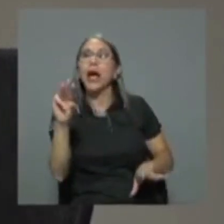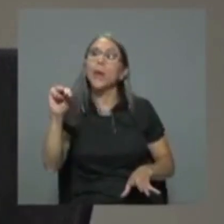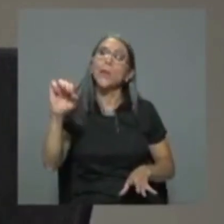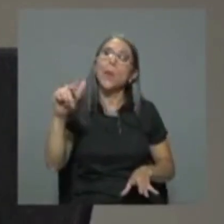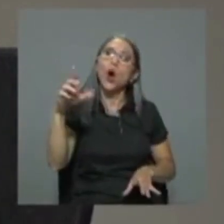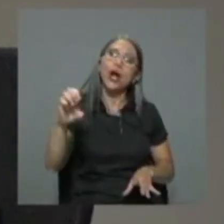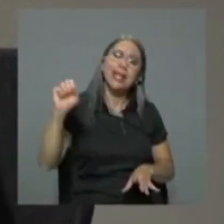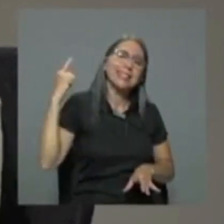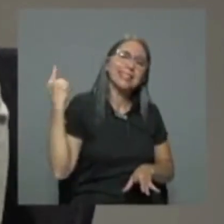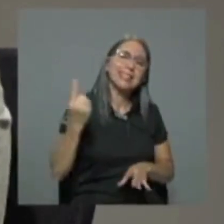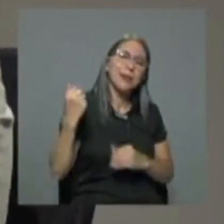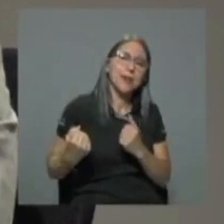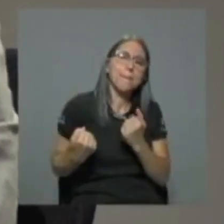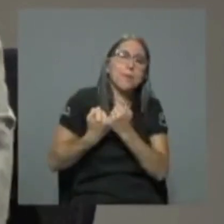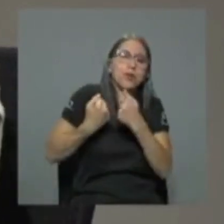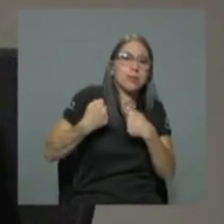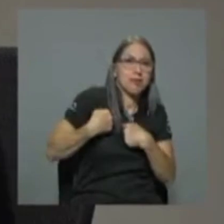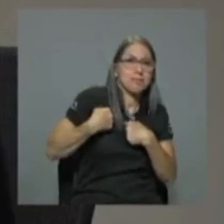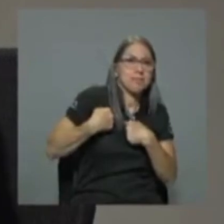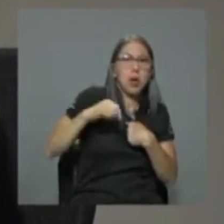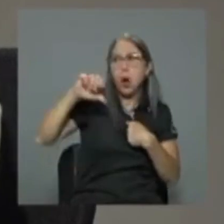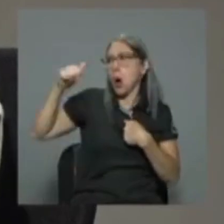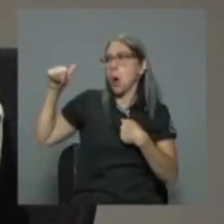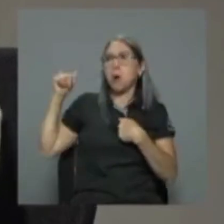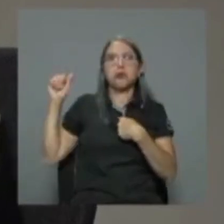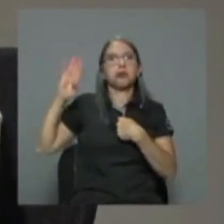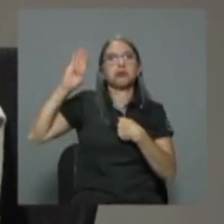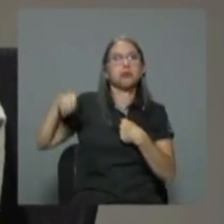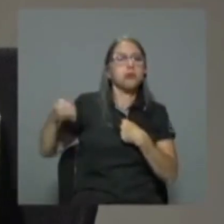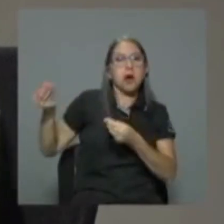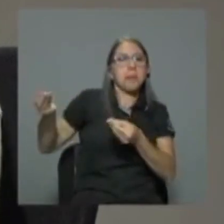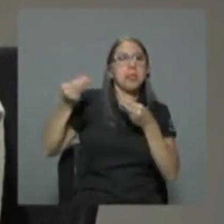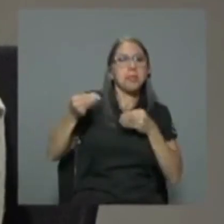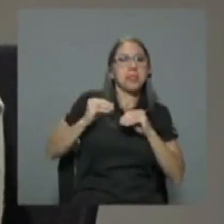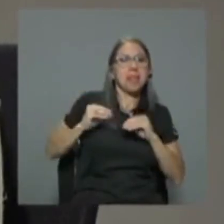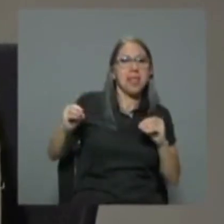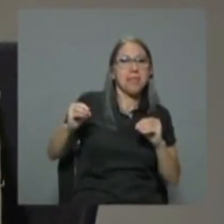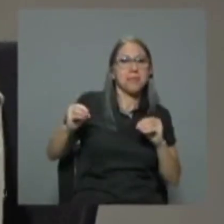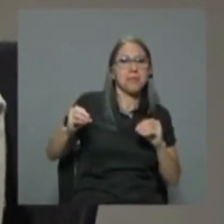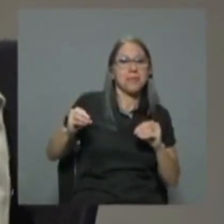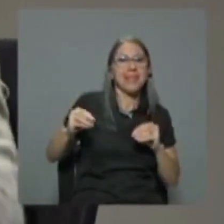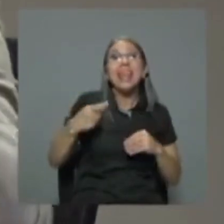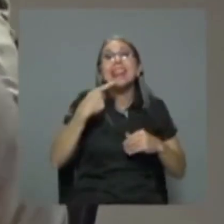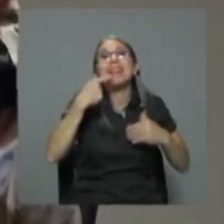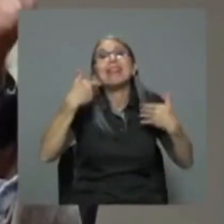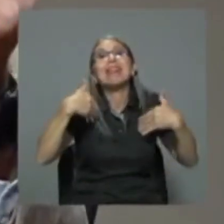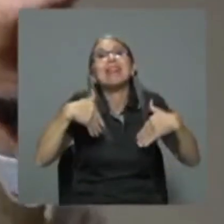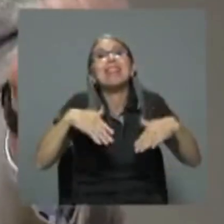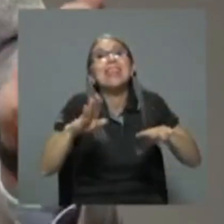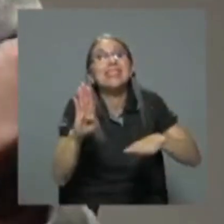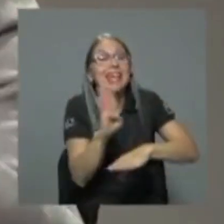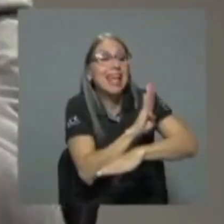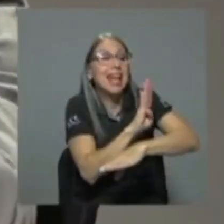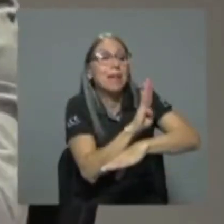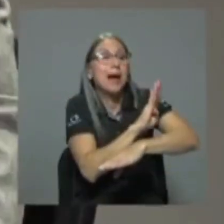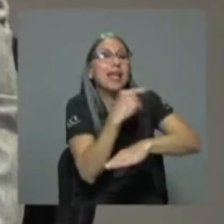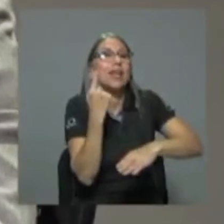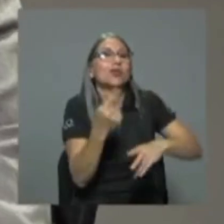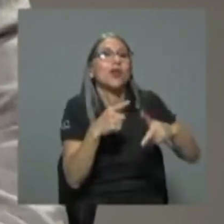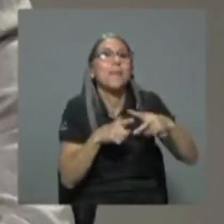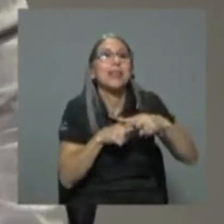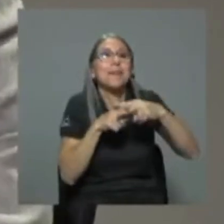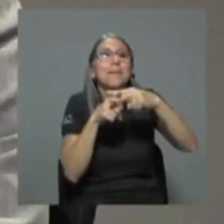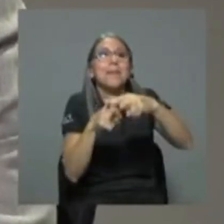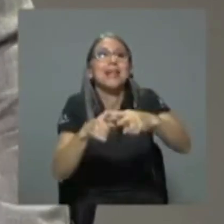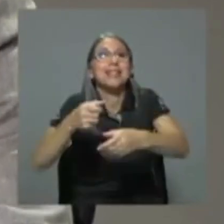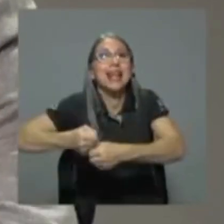me apoyó en épocas de crisis, nunca, dicen que el banquero le presta a uno la sombrilla cuando está soleada y se la